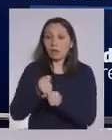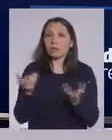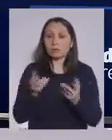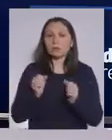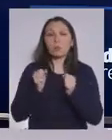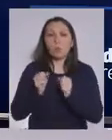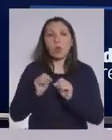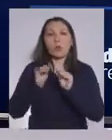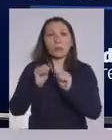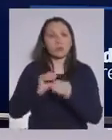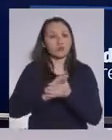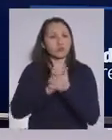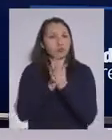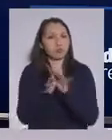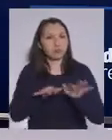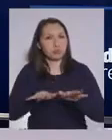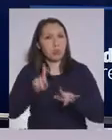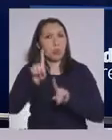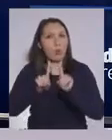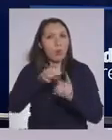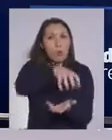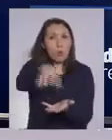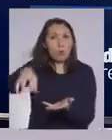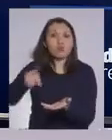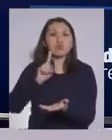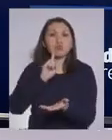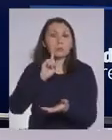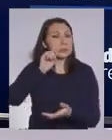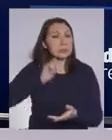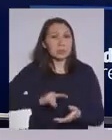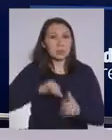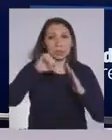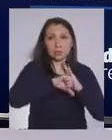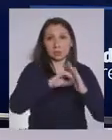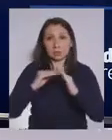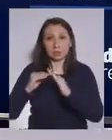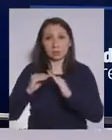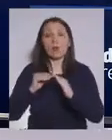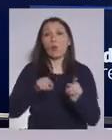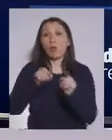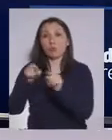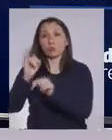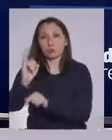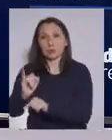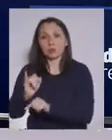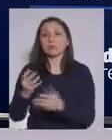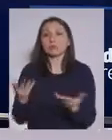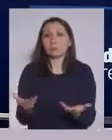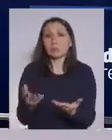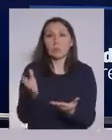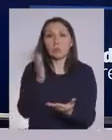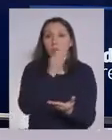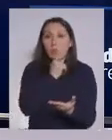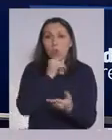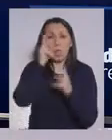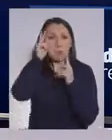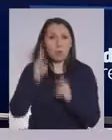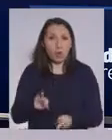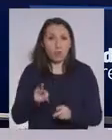aplicable a todas aquellas comunas de nuestro país que no estén en situación de cuarentena y que en consecuencia no tengan